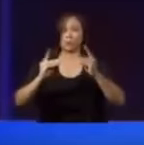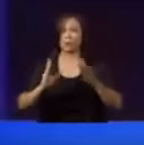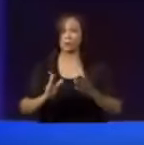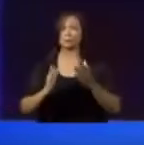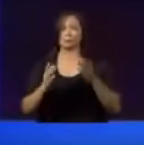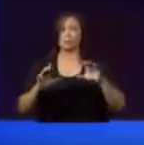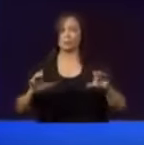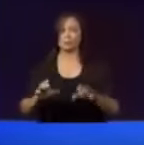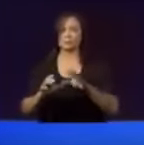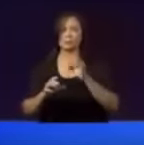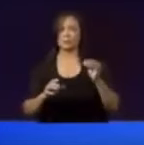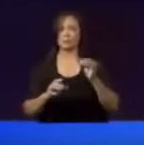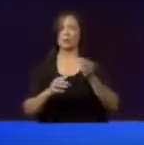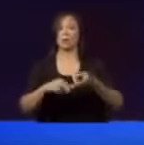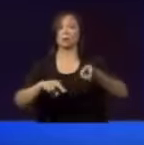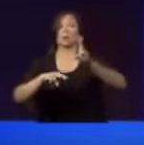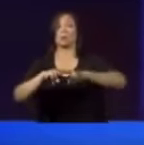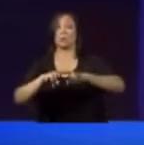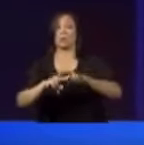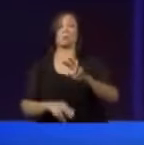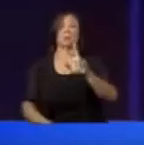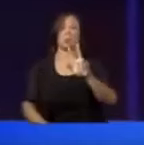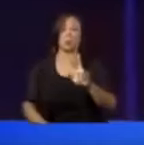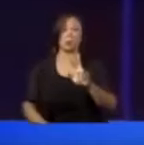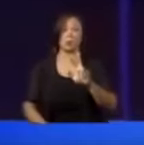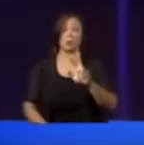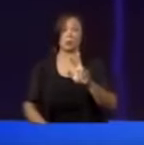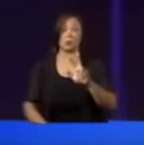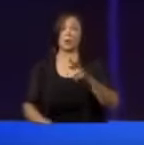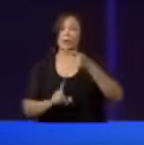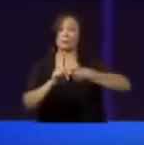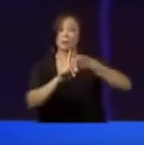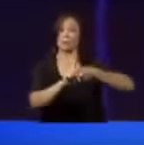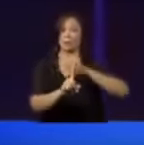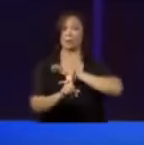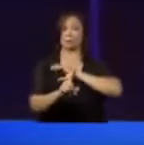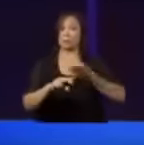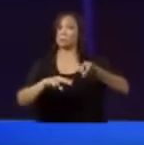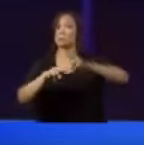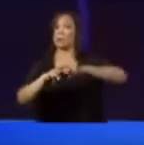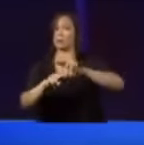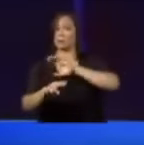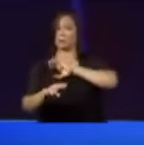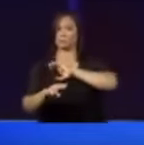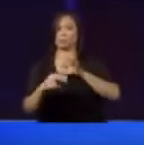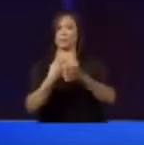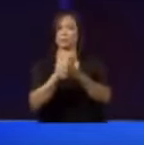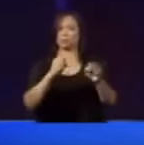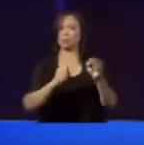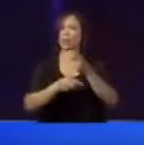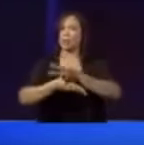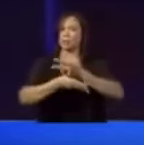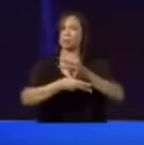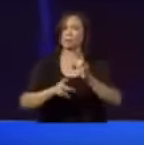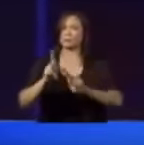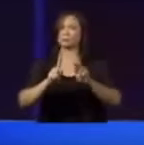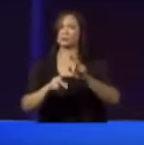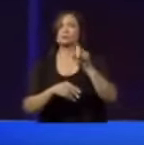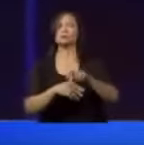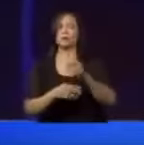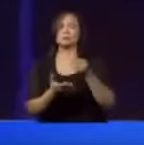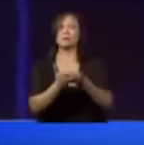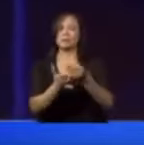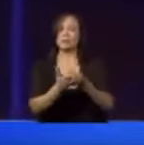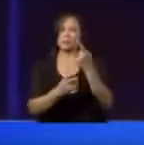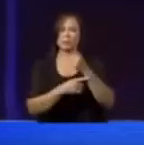estamos haciendo ahora, que además le hemos multiplicado por 3 el salario de los policías para la seguridad ciudadana. Necesitamos también